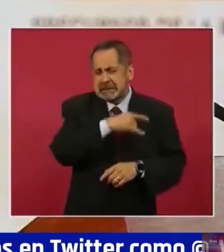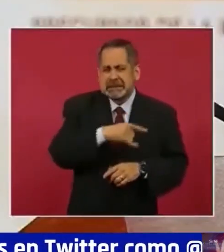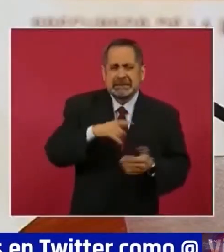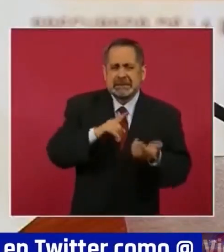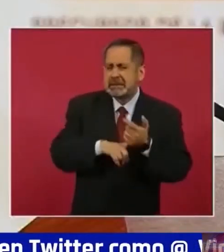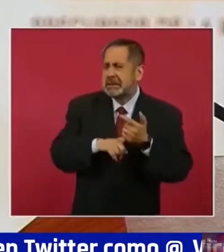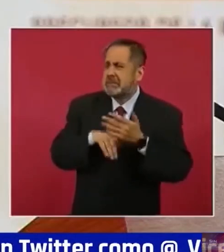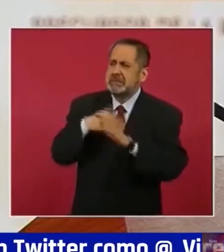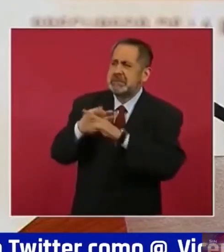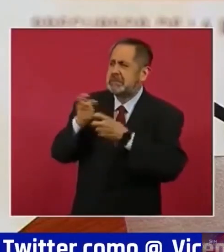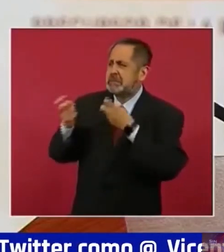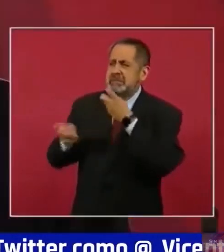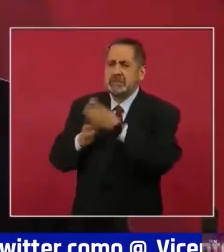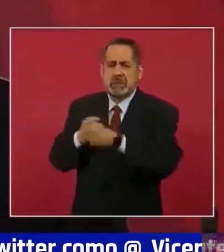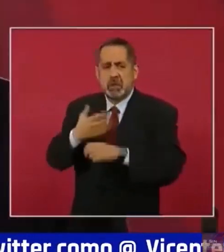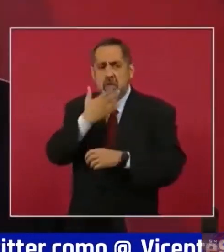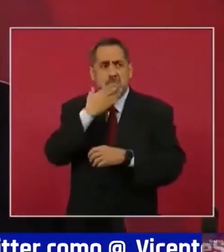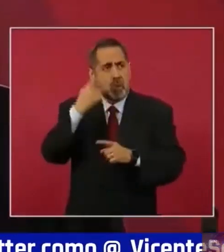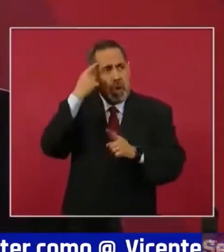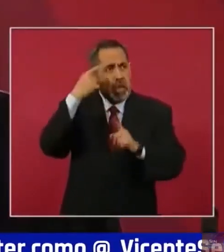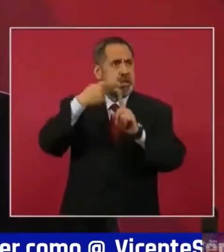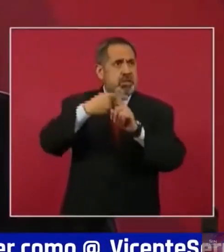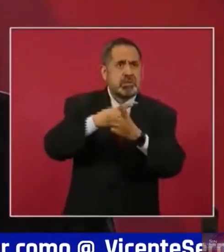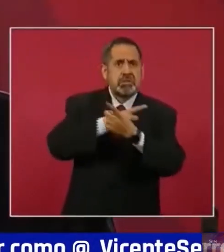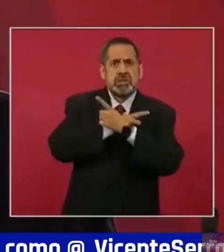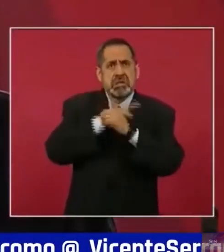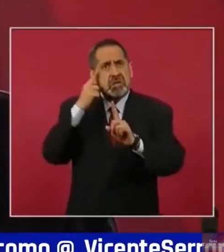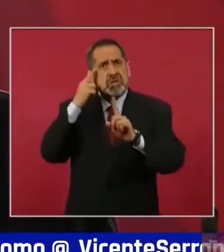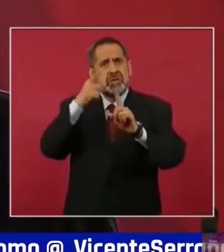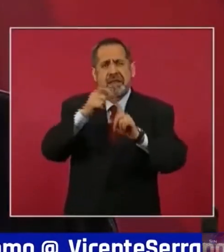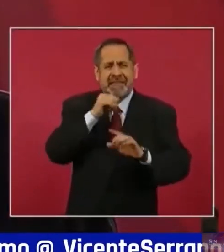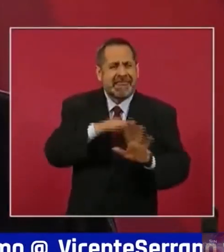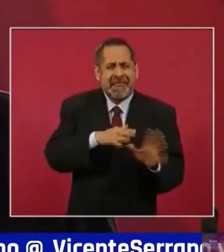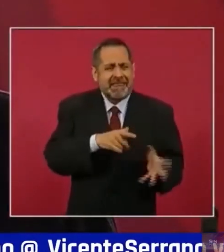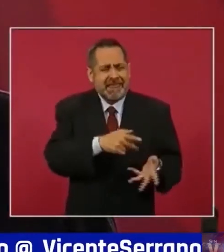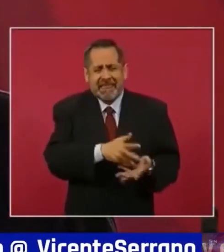mercenario, sin ideales y sin principios.